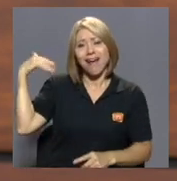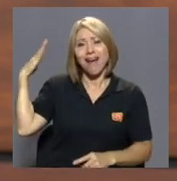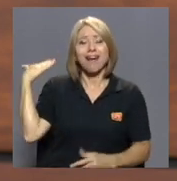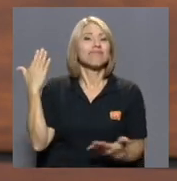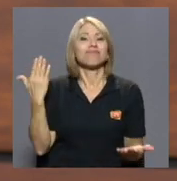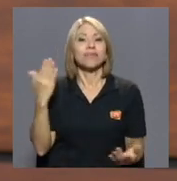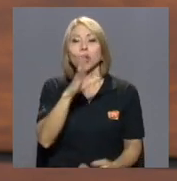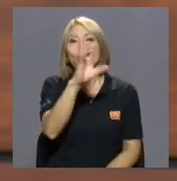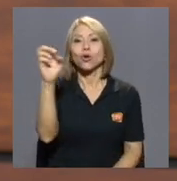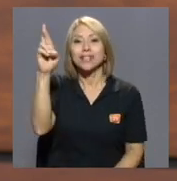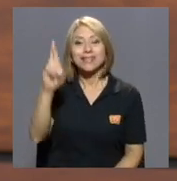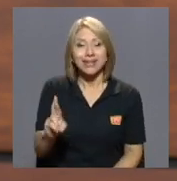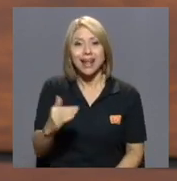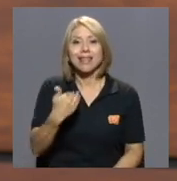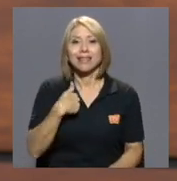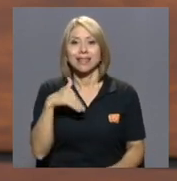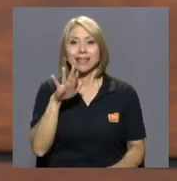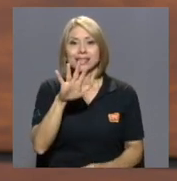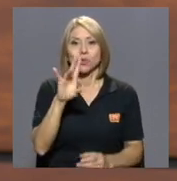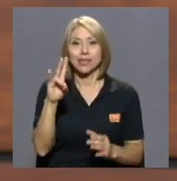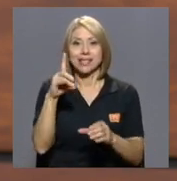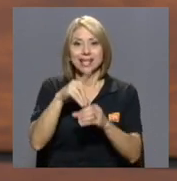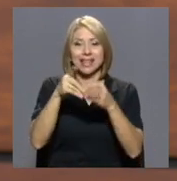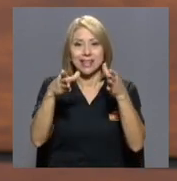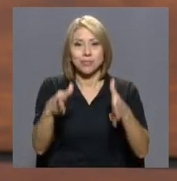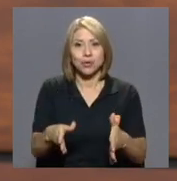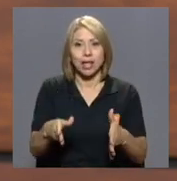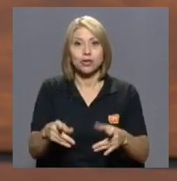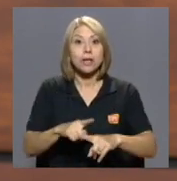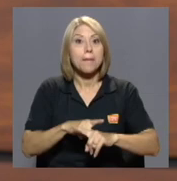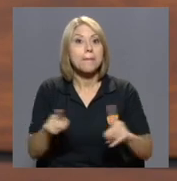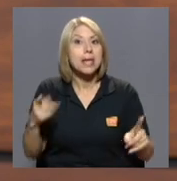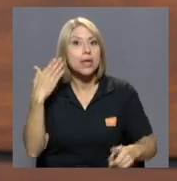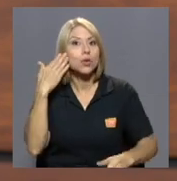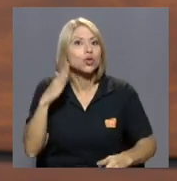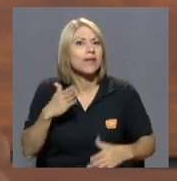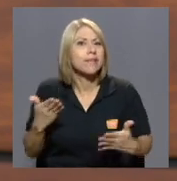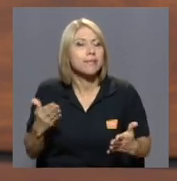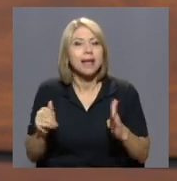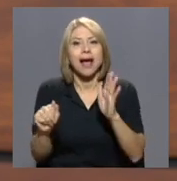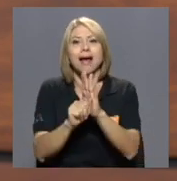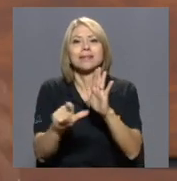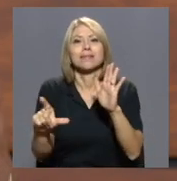tenemos 57 diputados. Lo que nadie nos dice aquí es que en la Asamblea hay